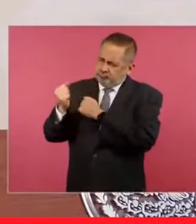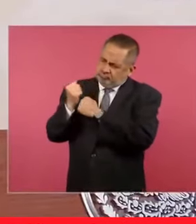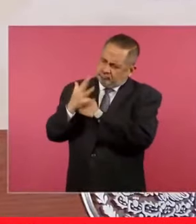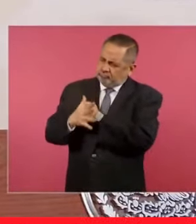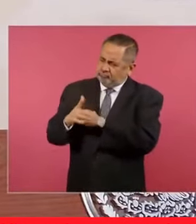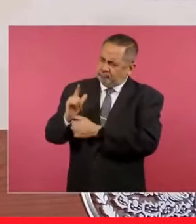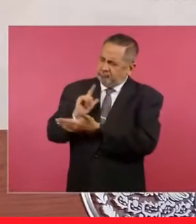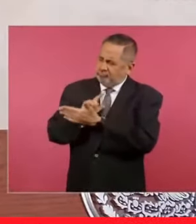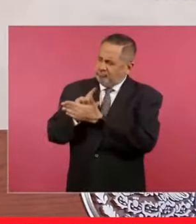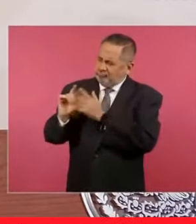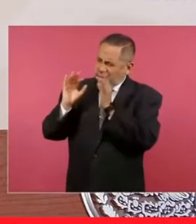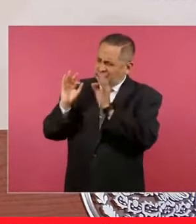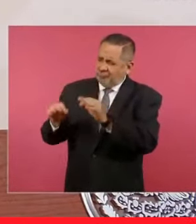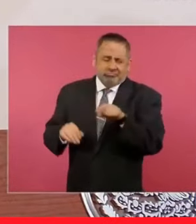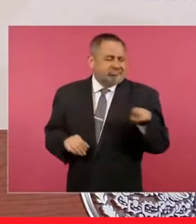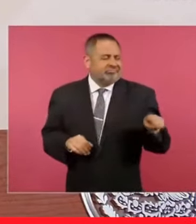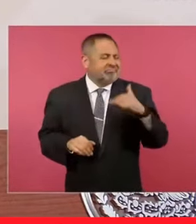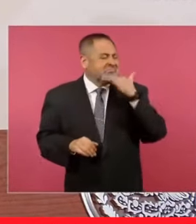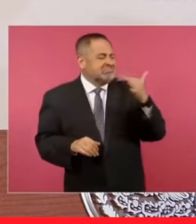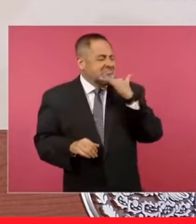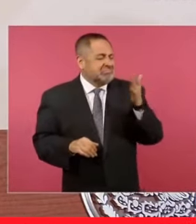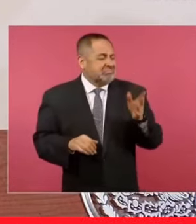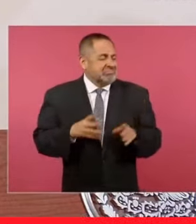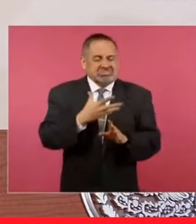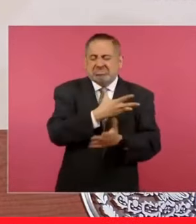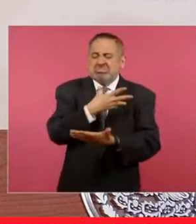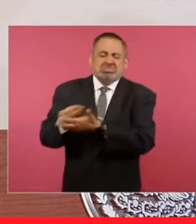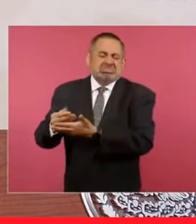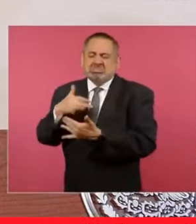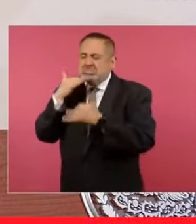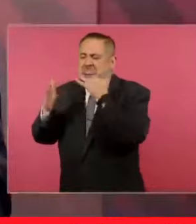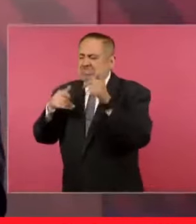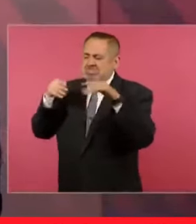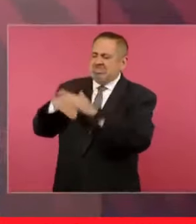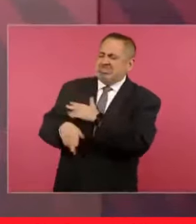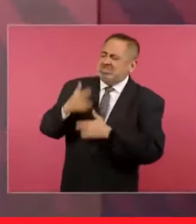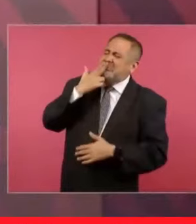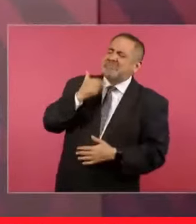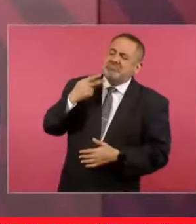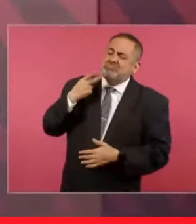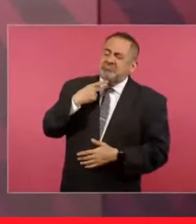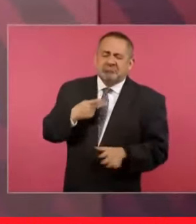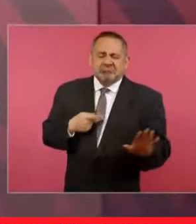que ni los más sucios políticos han podido